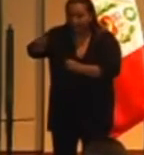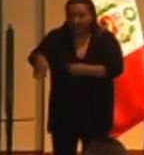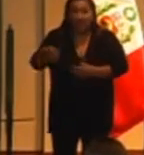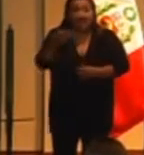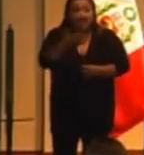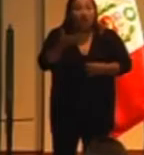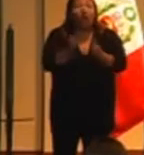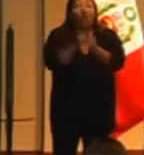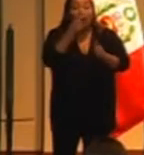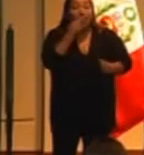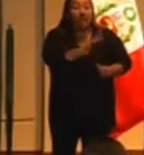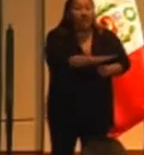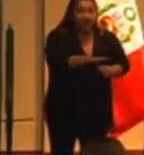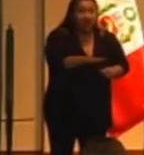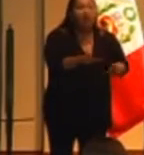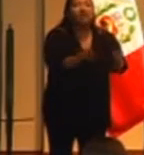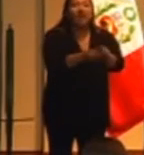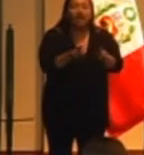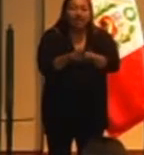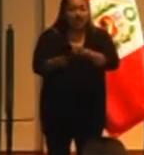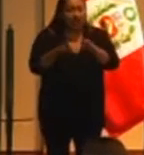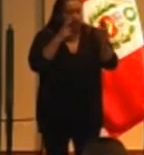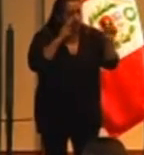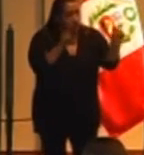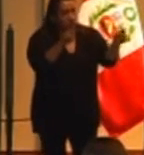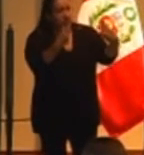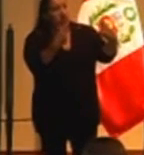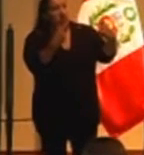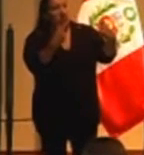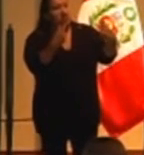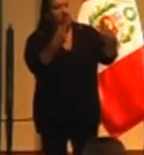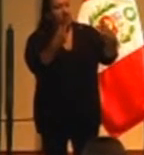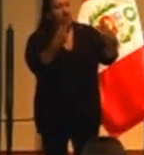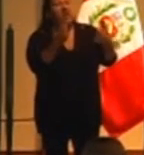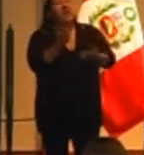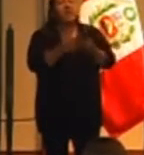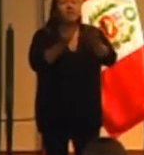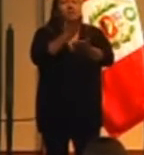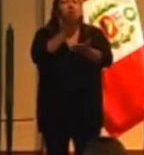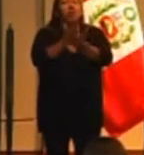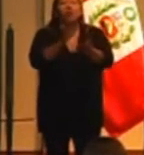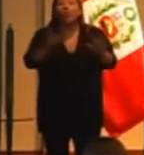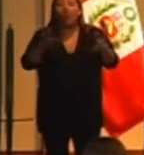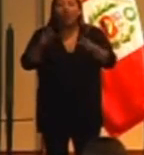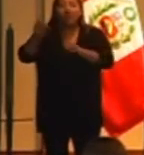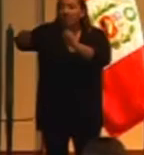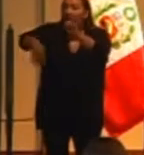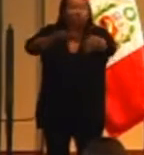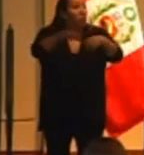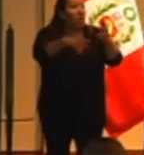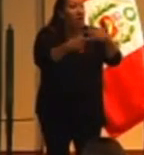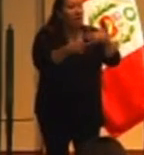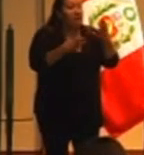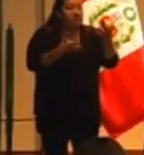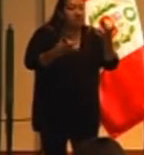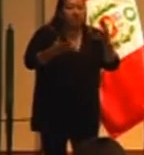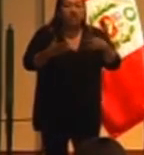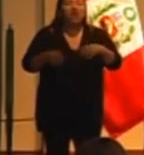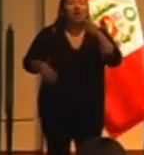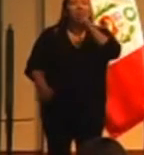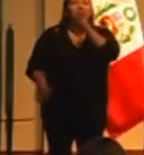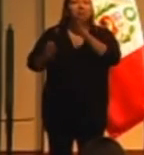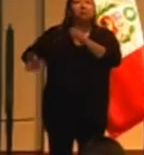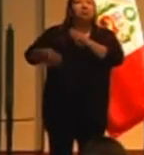con los niños nos hacen ver dónde hay carencia de tachos para poder poner un elemento que